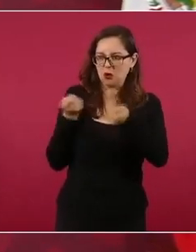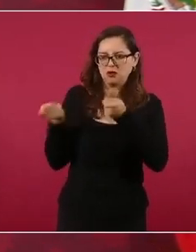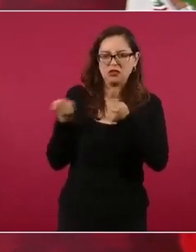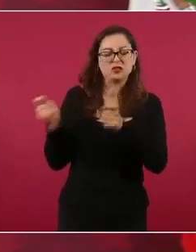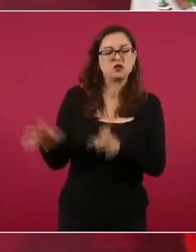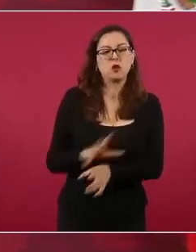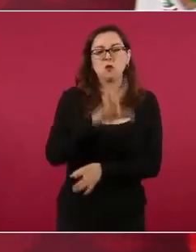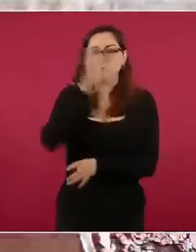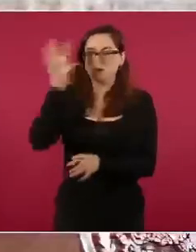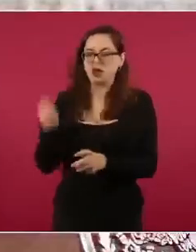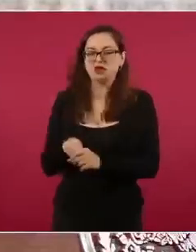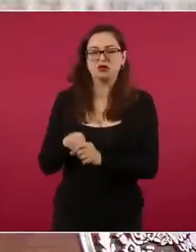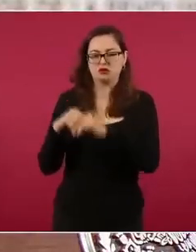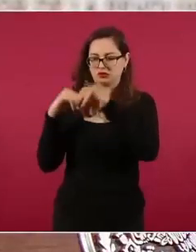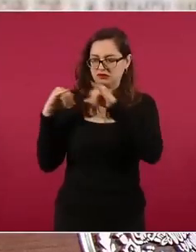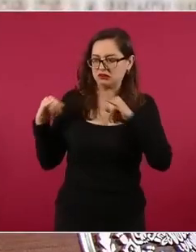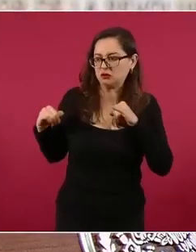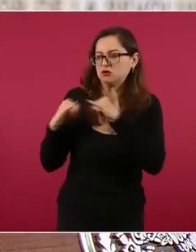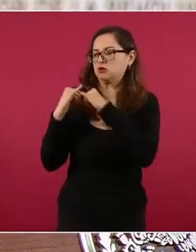de las instituciones.